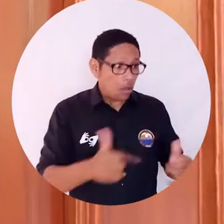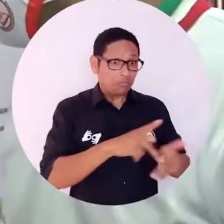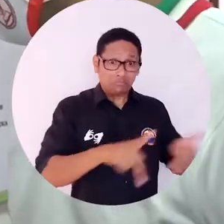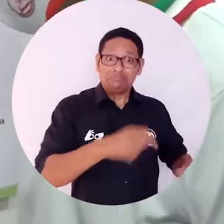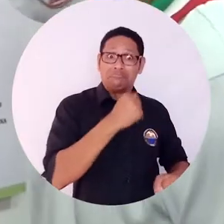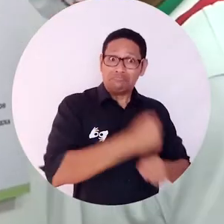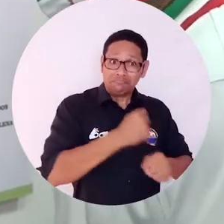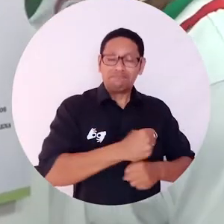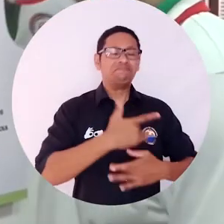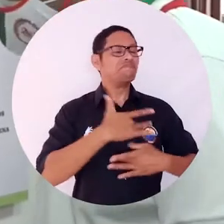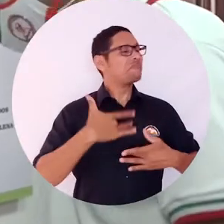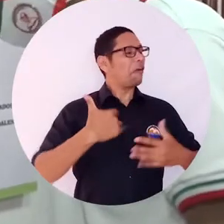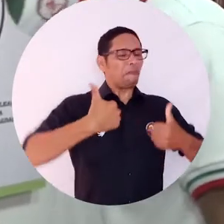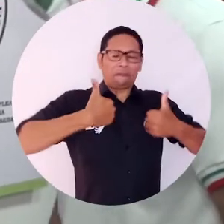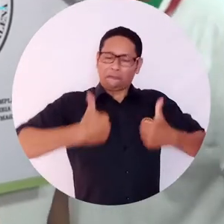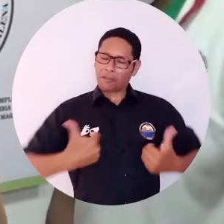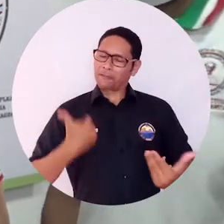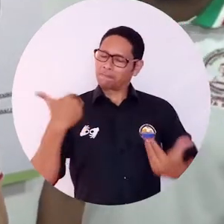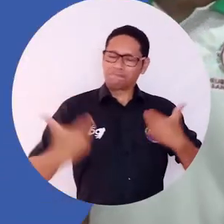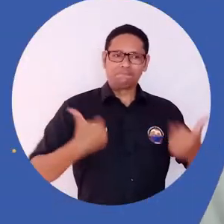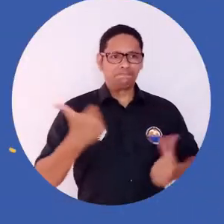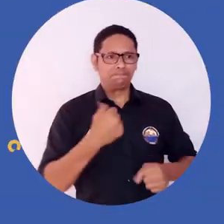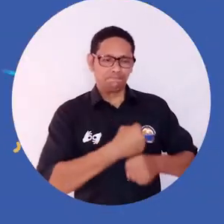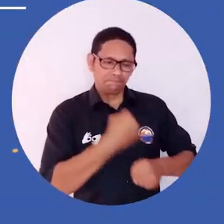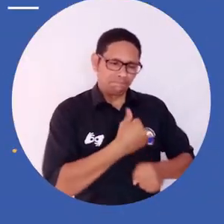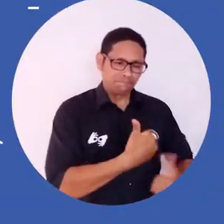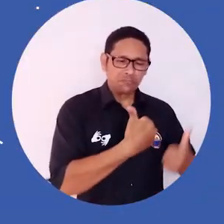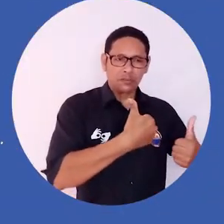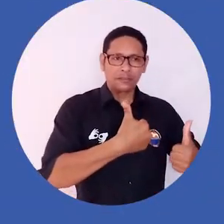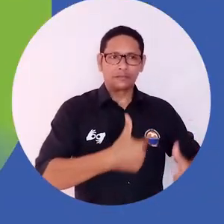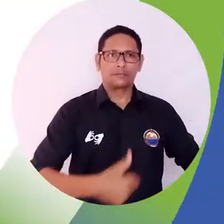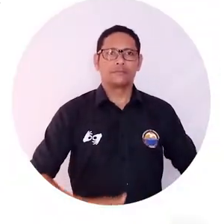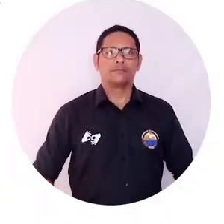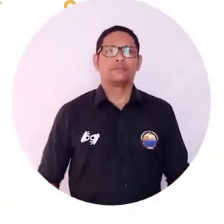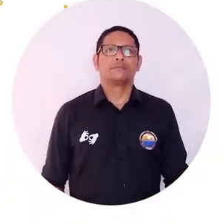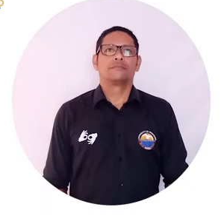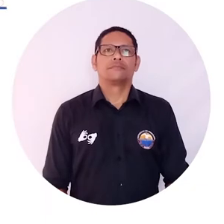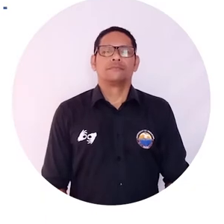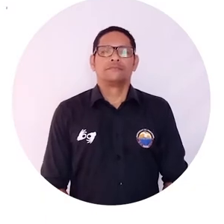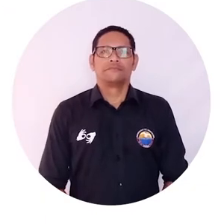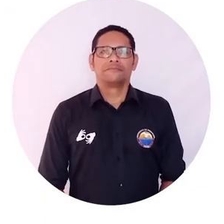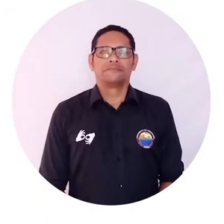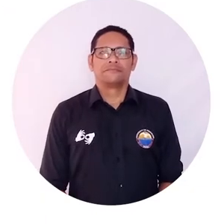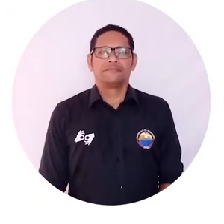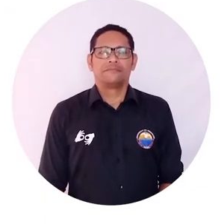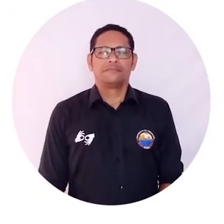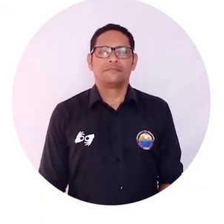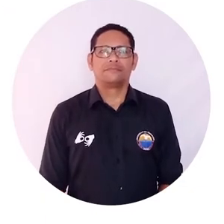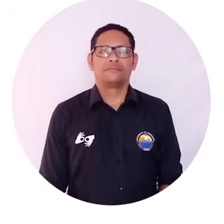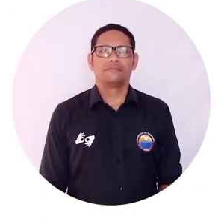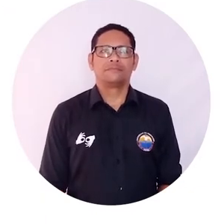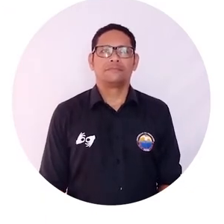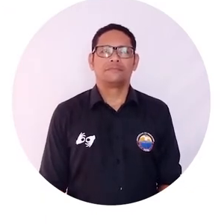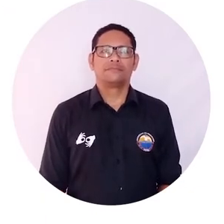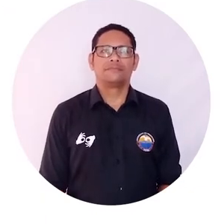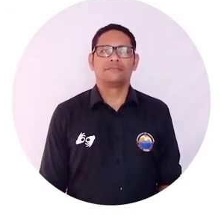empleados de la institución. Universidad del Magdalena, aún más incluyente e